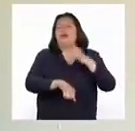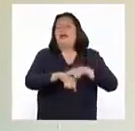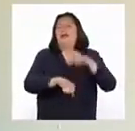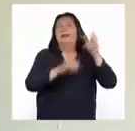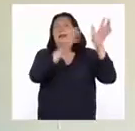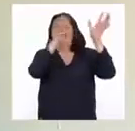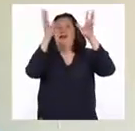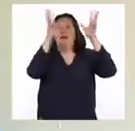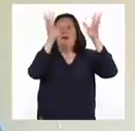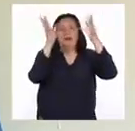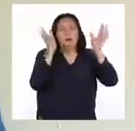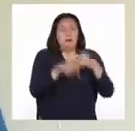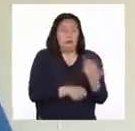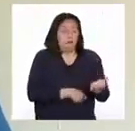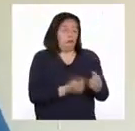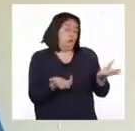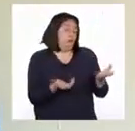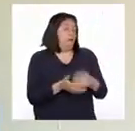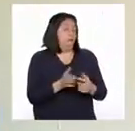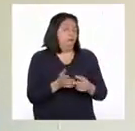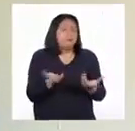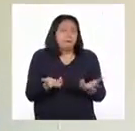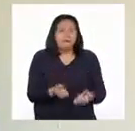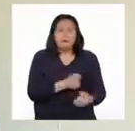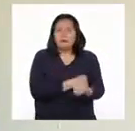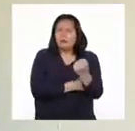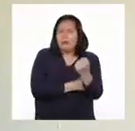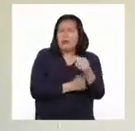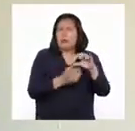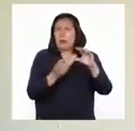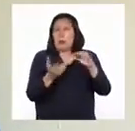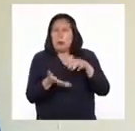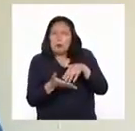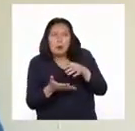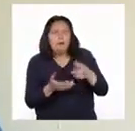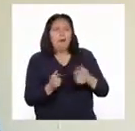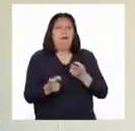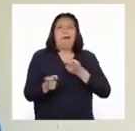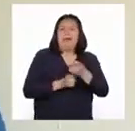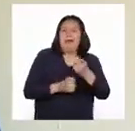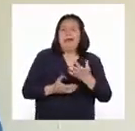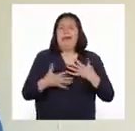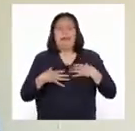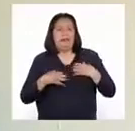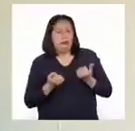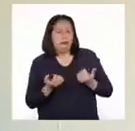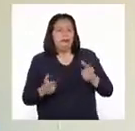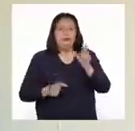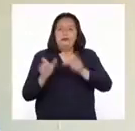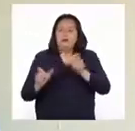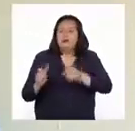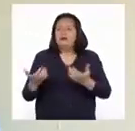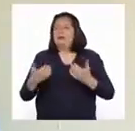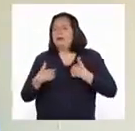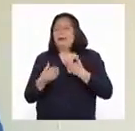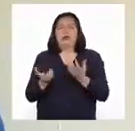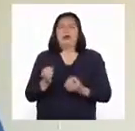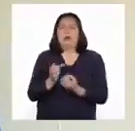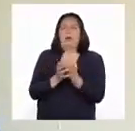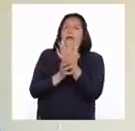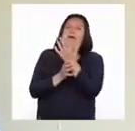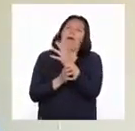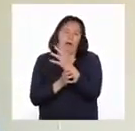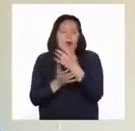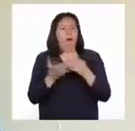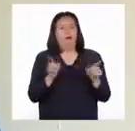nuestra atmósfera y dependiendo de su intensidad pueden ocasionar daño a la salud de las personas, los animales o las plantas, o